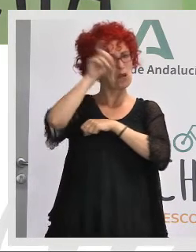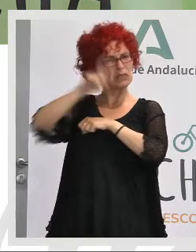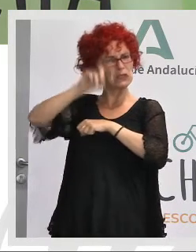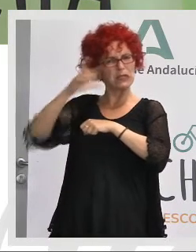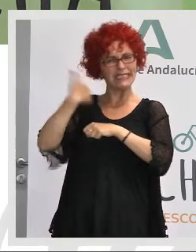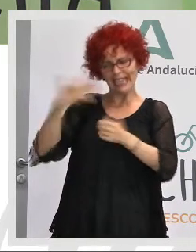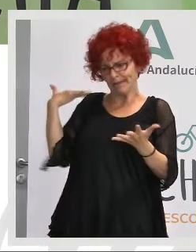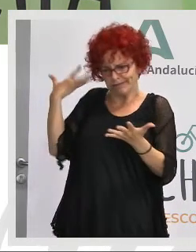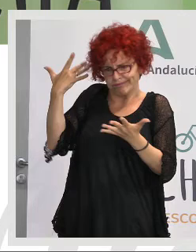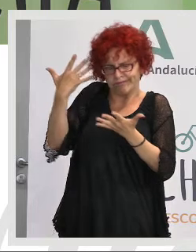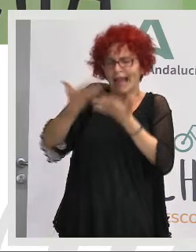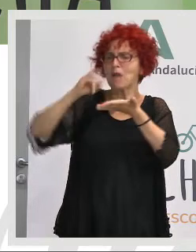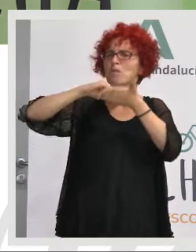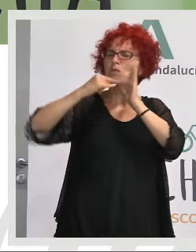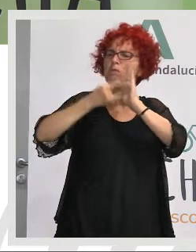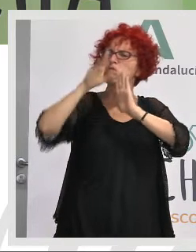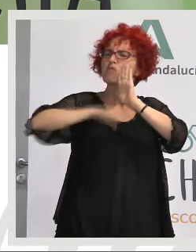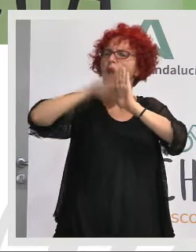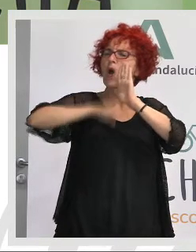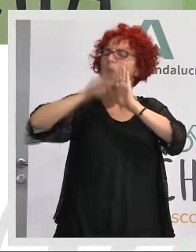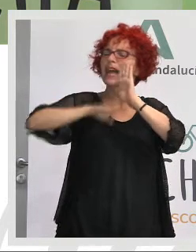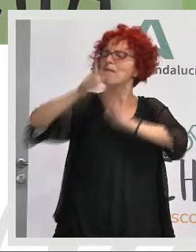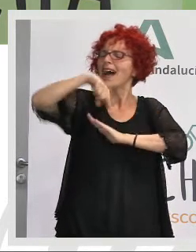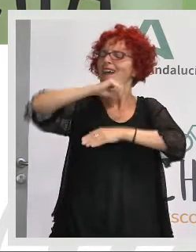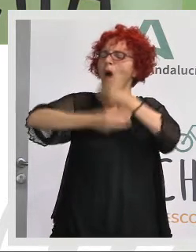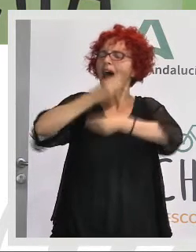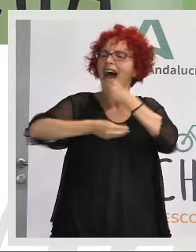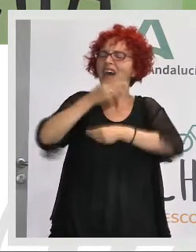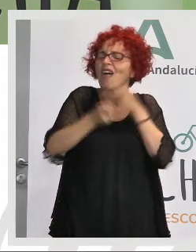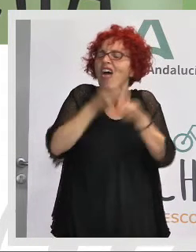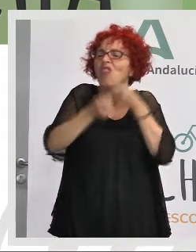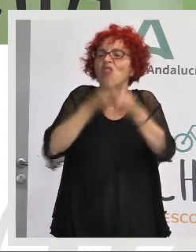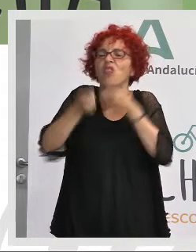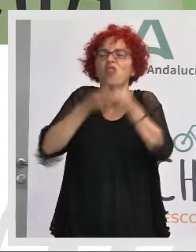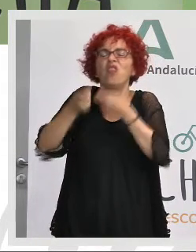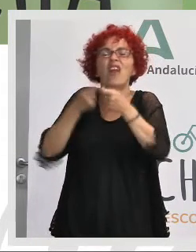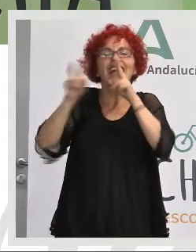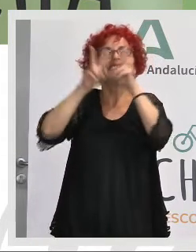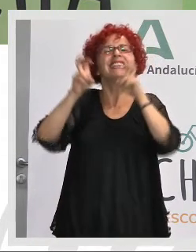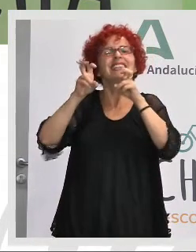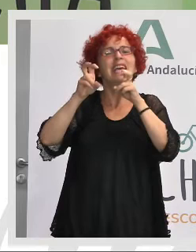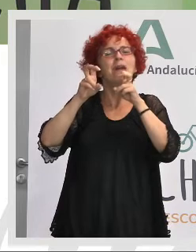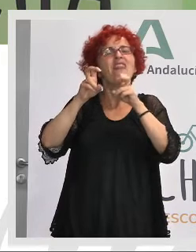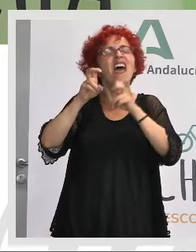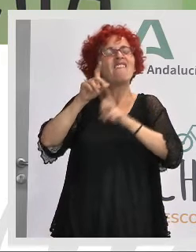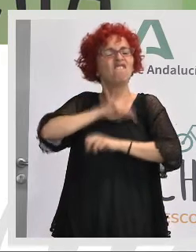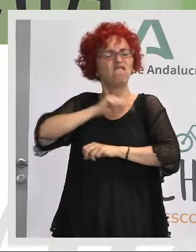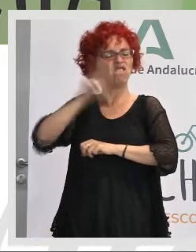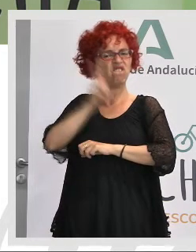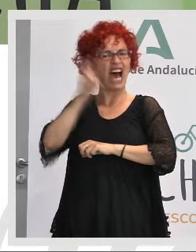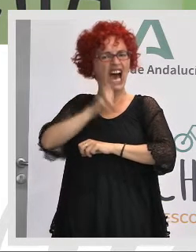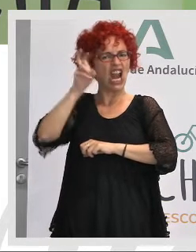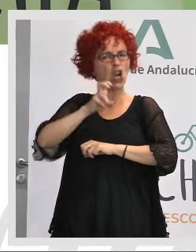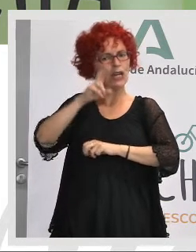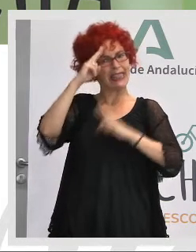años en un programa que permite potenciar valores cívicos entre su comunidad educativa, principalmente el respeto al medio ambiente y la